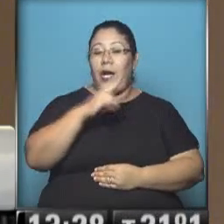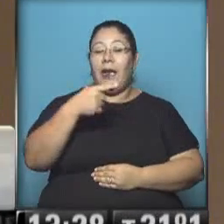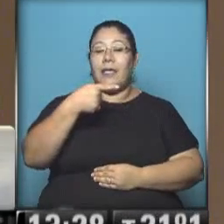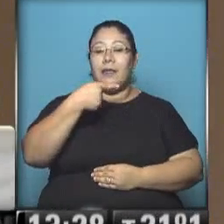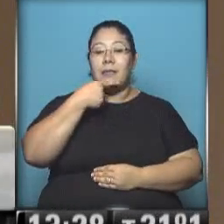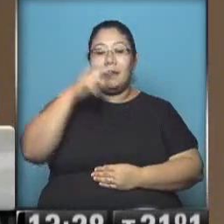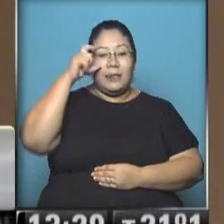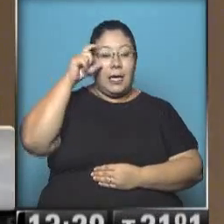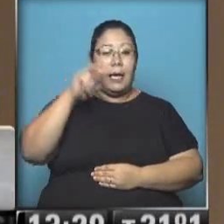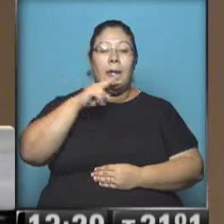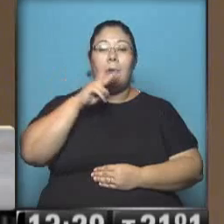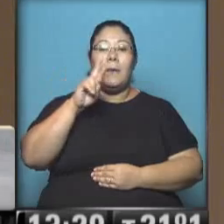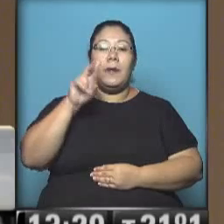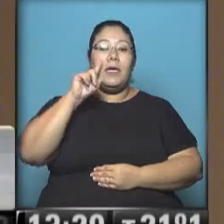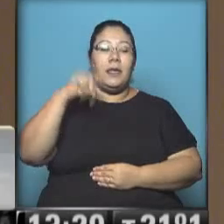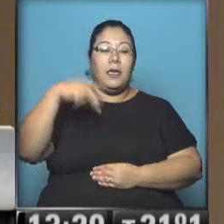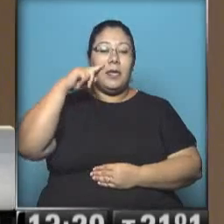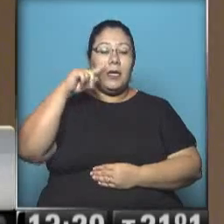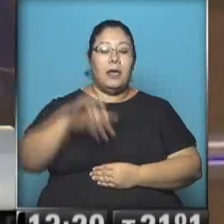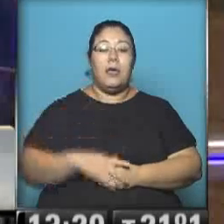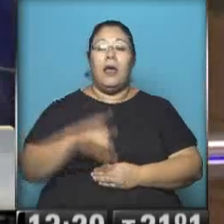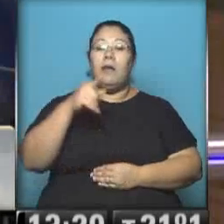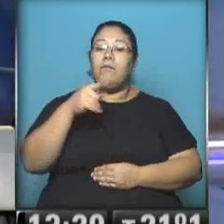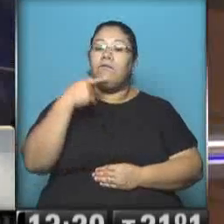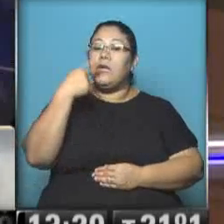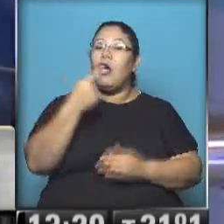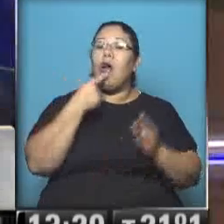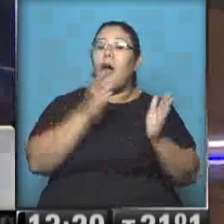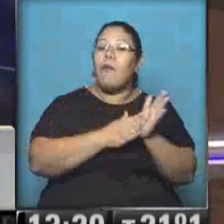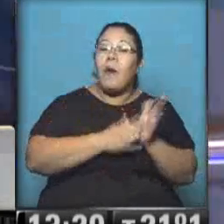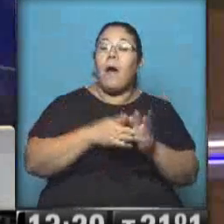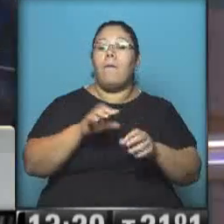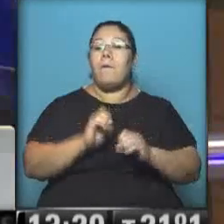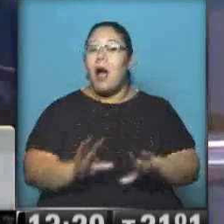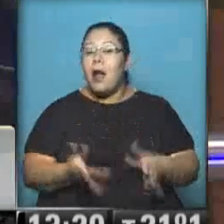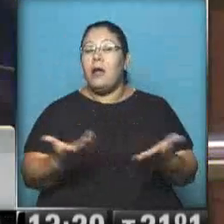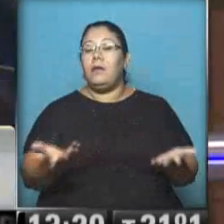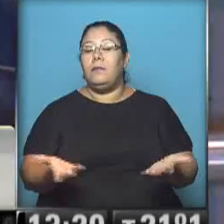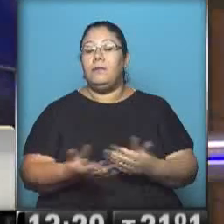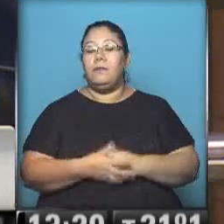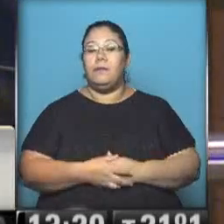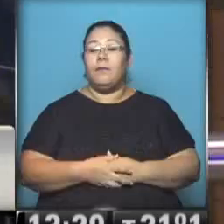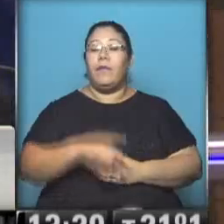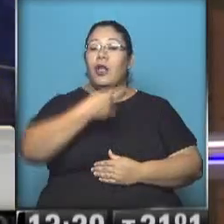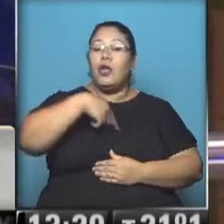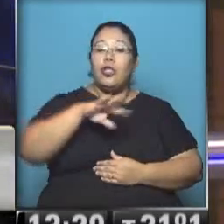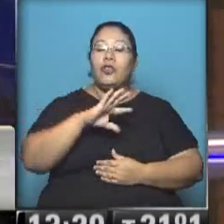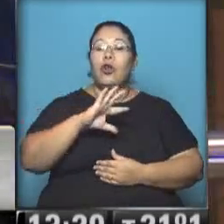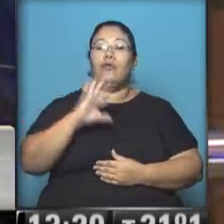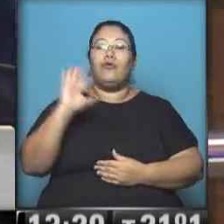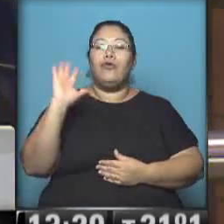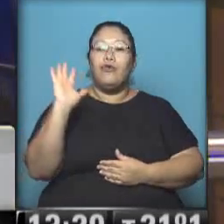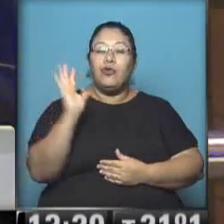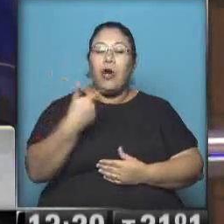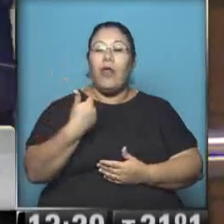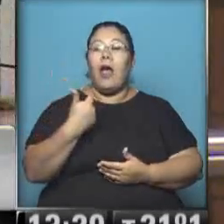en la causa son endebles, como para justificar una cosa de esa característica. De lo que decimos nosotros es, todo tiene que verse, todo tiene que